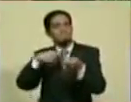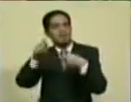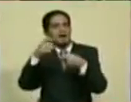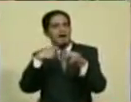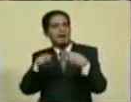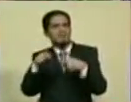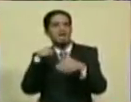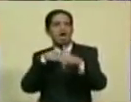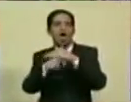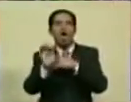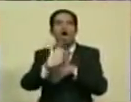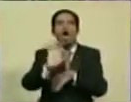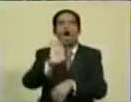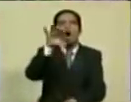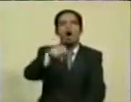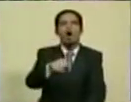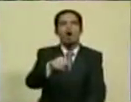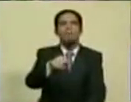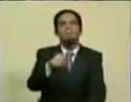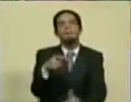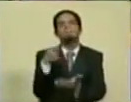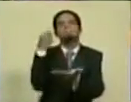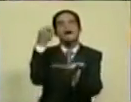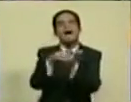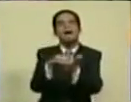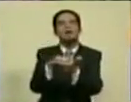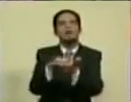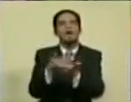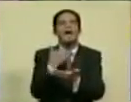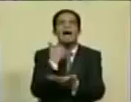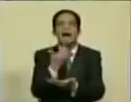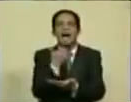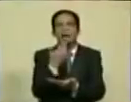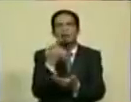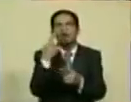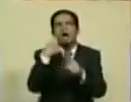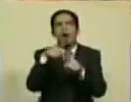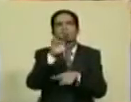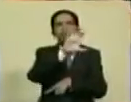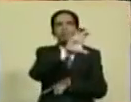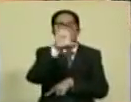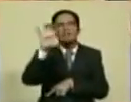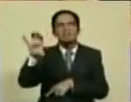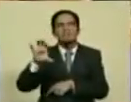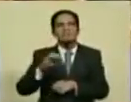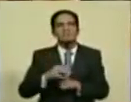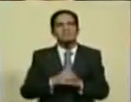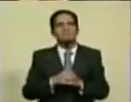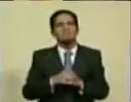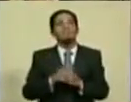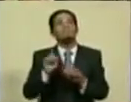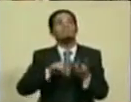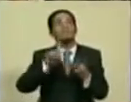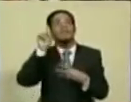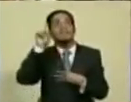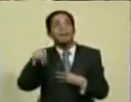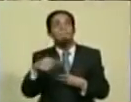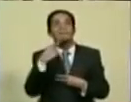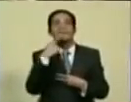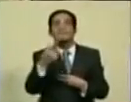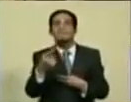y transacciones de pagos de proveedores internacionales y por otro lado hablan de